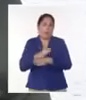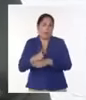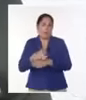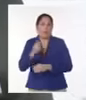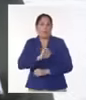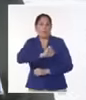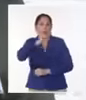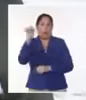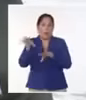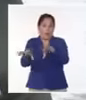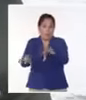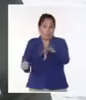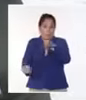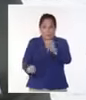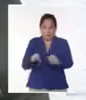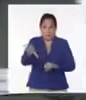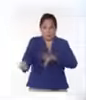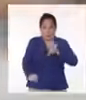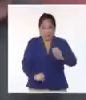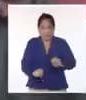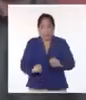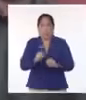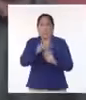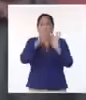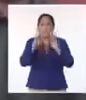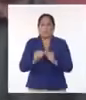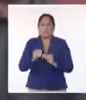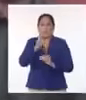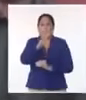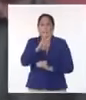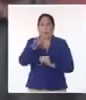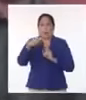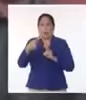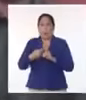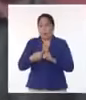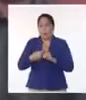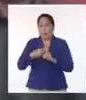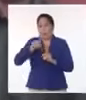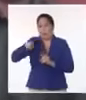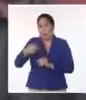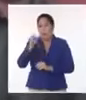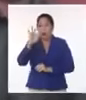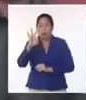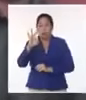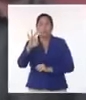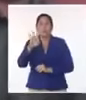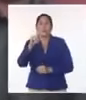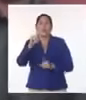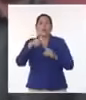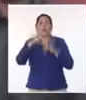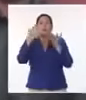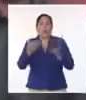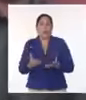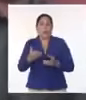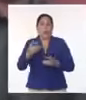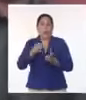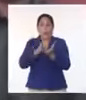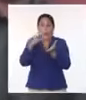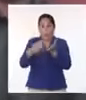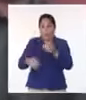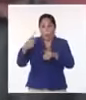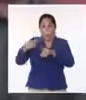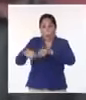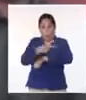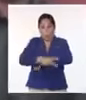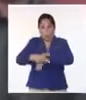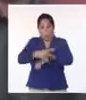ocupar durante el proceso investigativo un total de 3.8 toneladas de arroz importado, 2 toneladas de frijoles